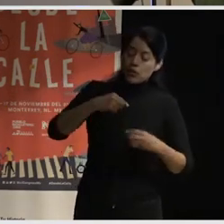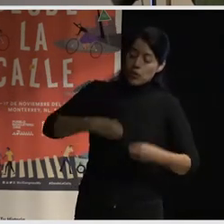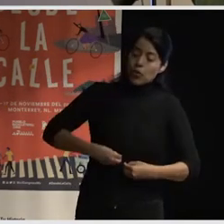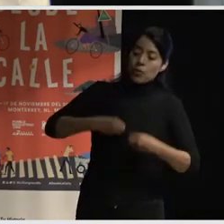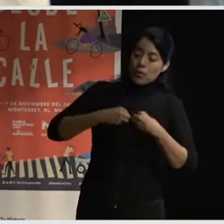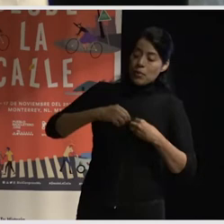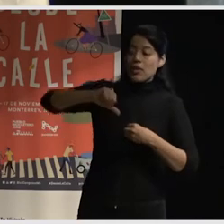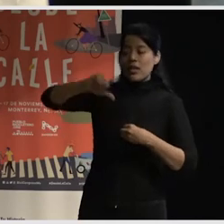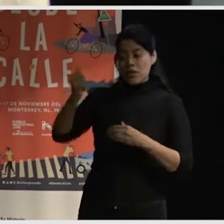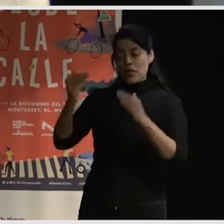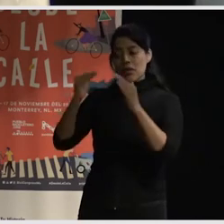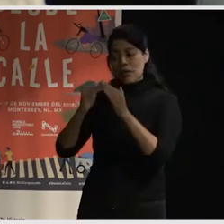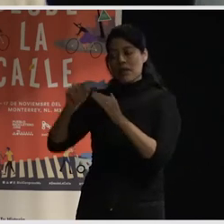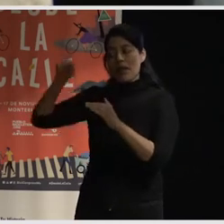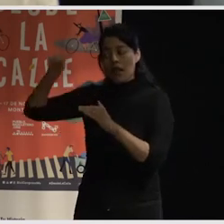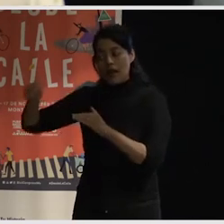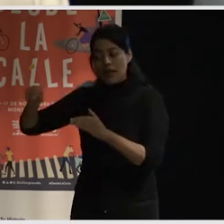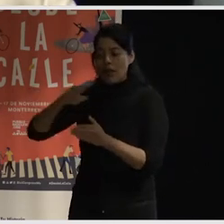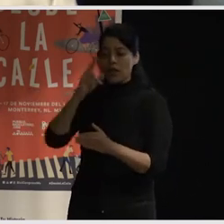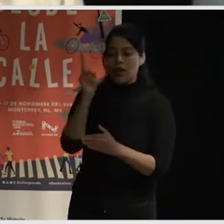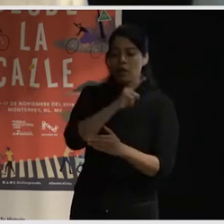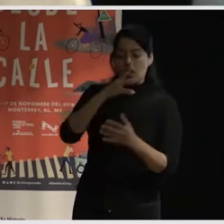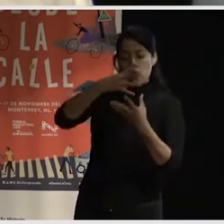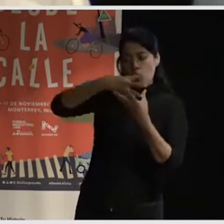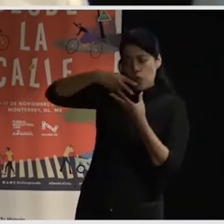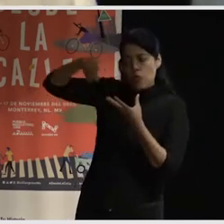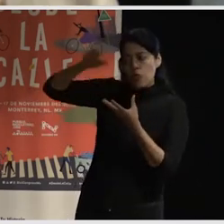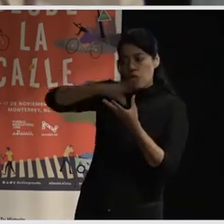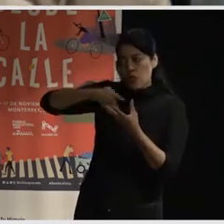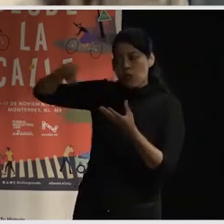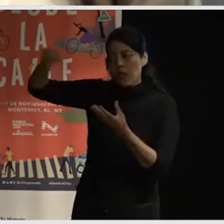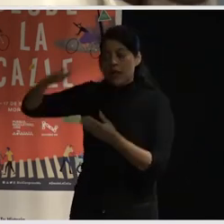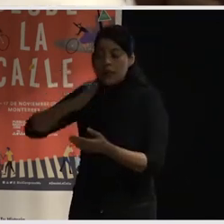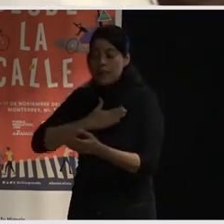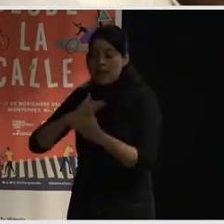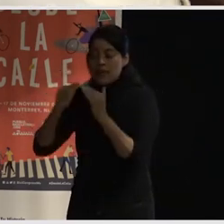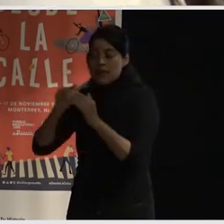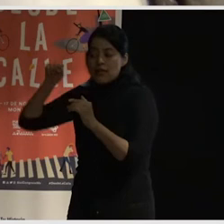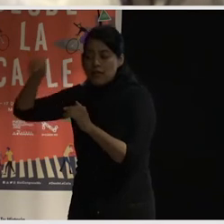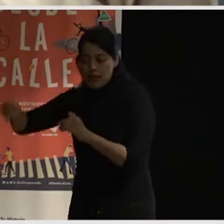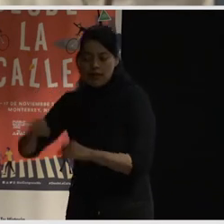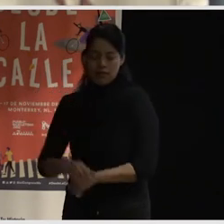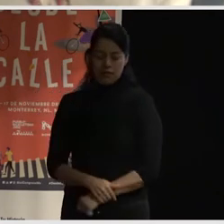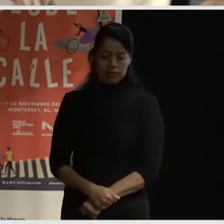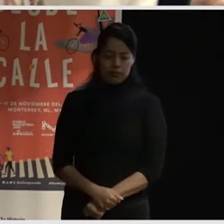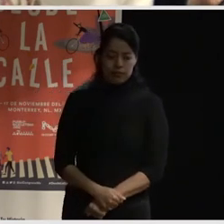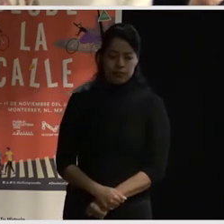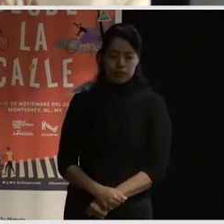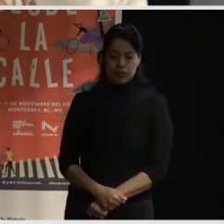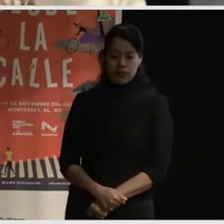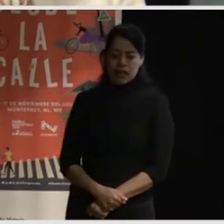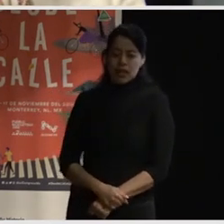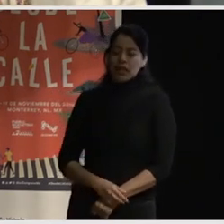todos allá donde aterriza esto entonces cuando dejamos de vernos como una